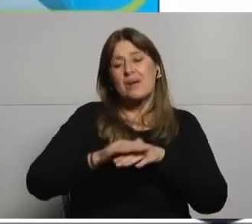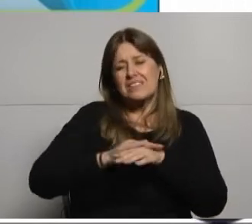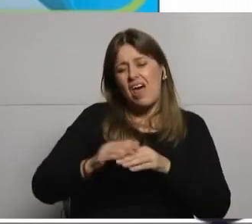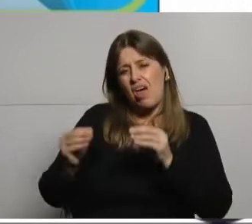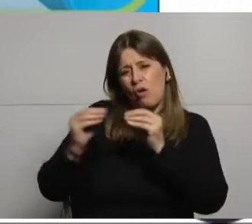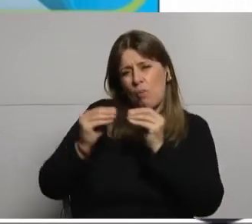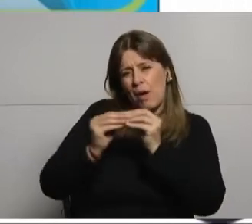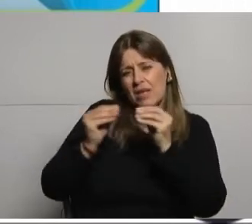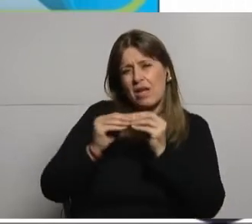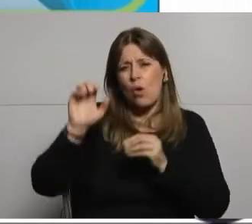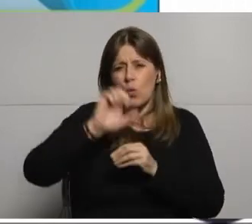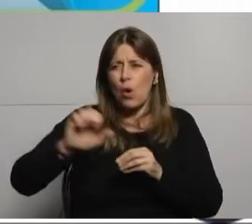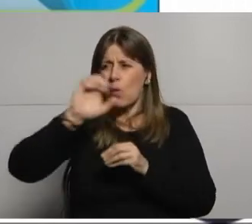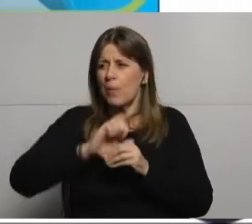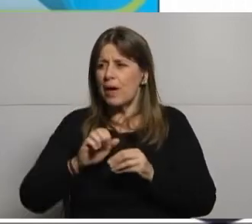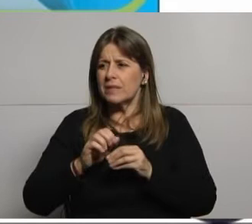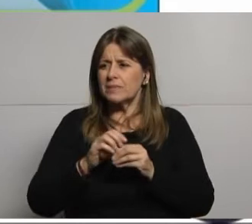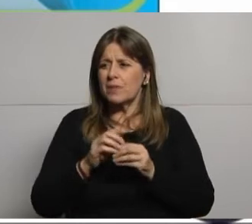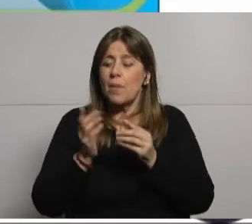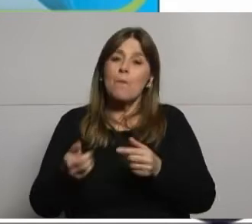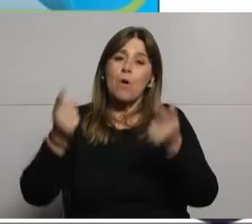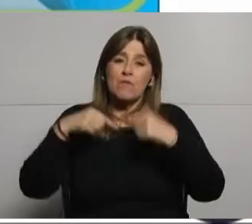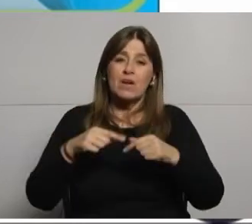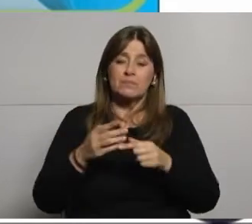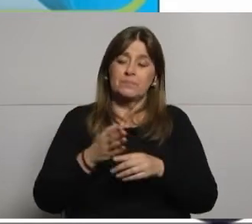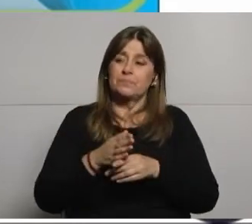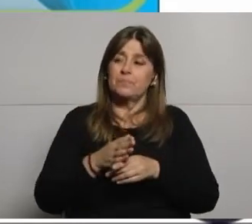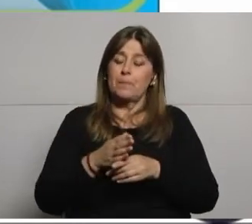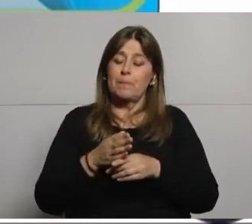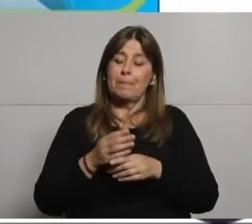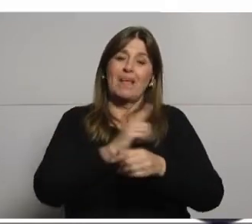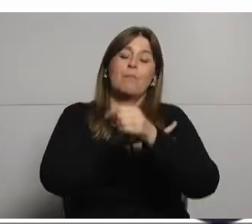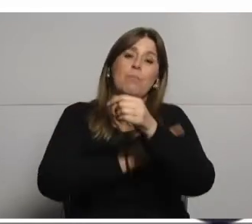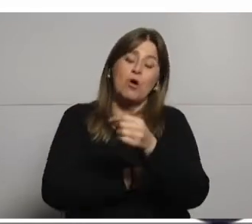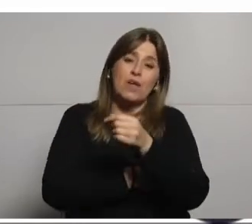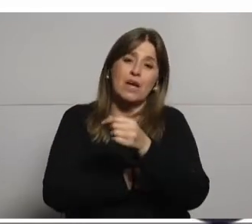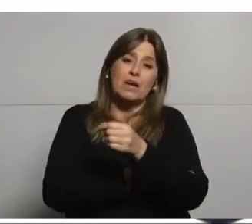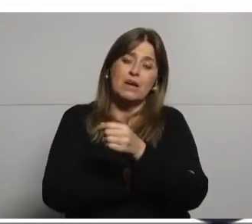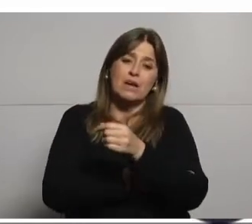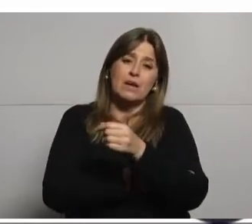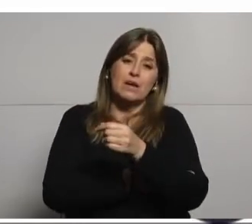europeos. Ahí para que se me está pasando, y justo si podemos volver al anterior. Y el poder que tienen esas